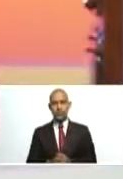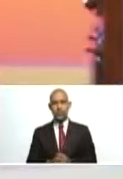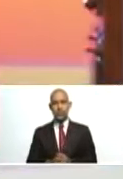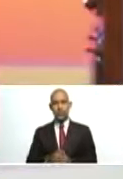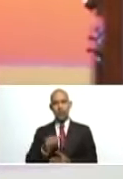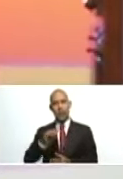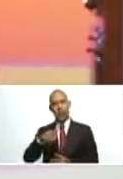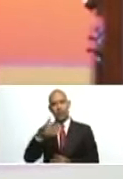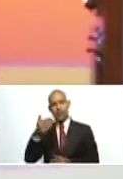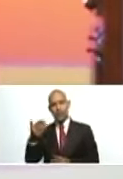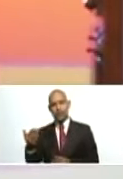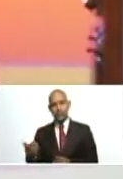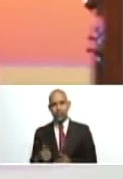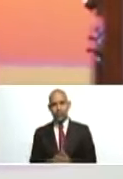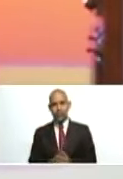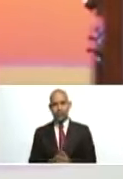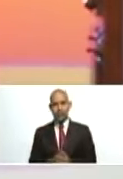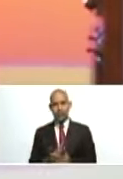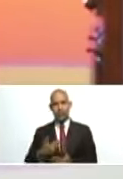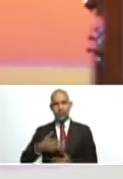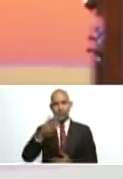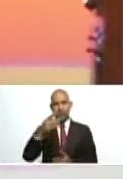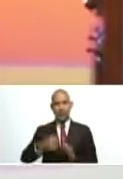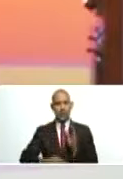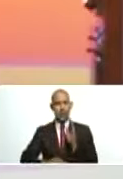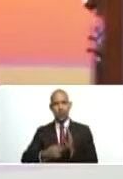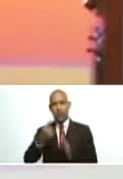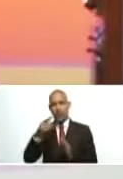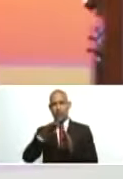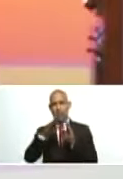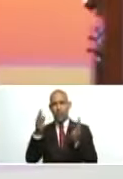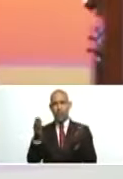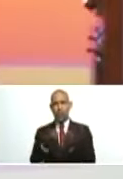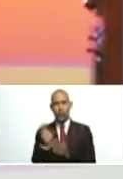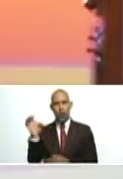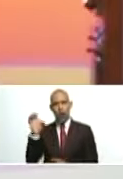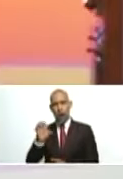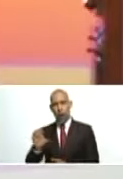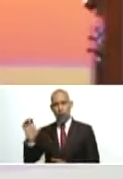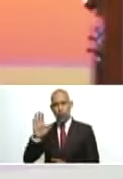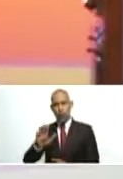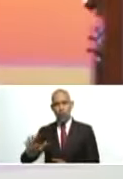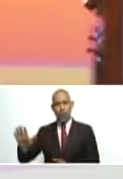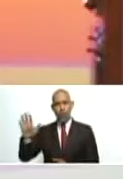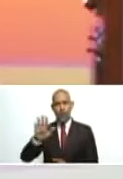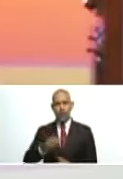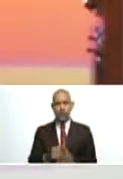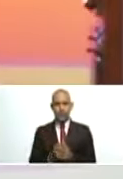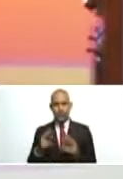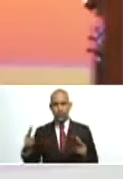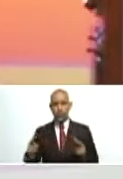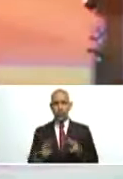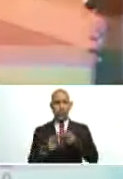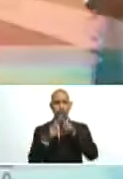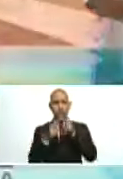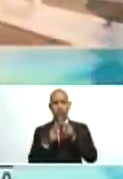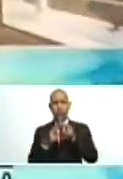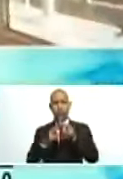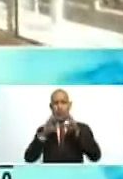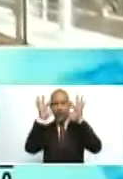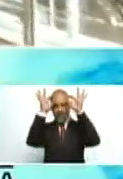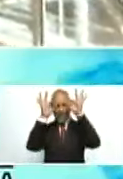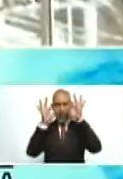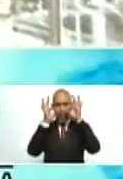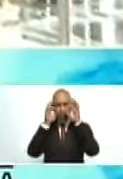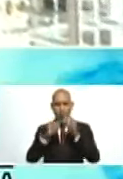luego se entrega a las veleidades del mundo europeo y se encuentra con Simón Rodríguez